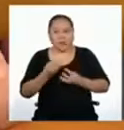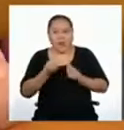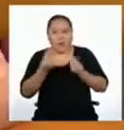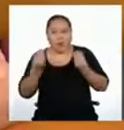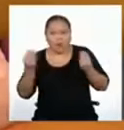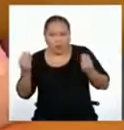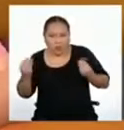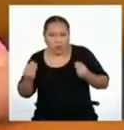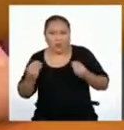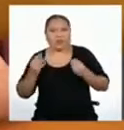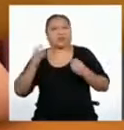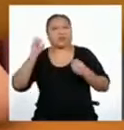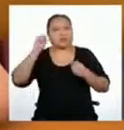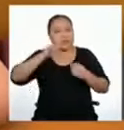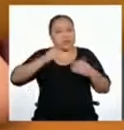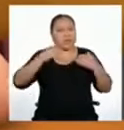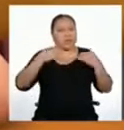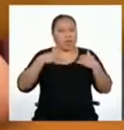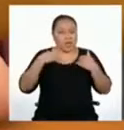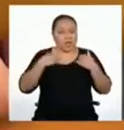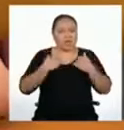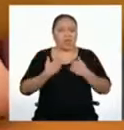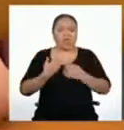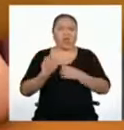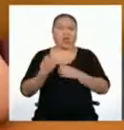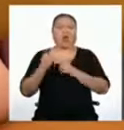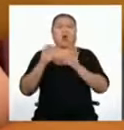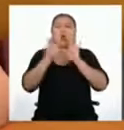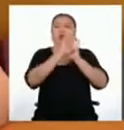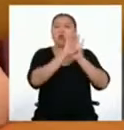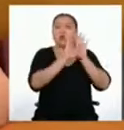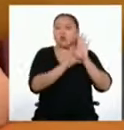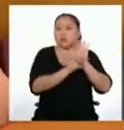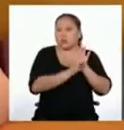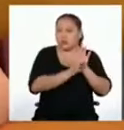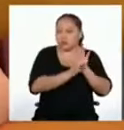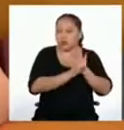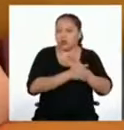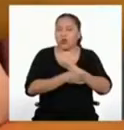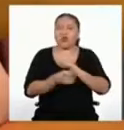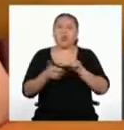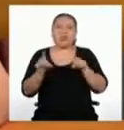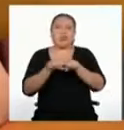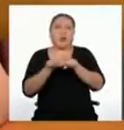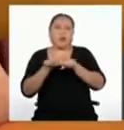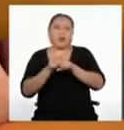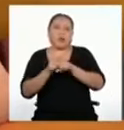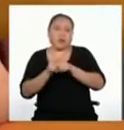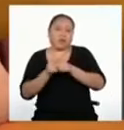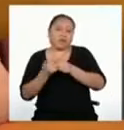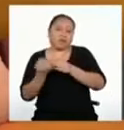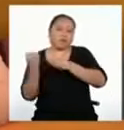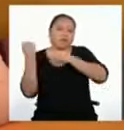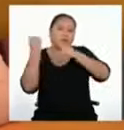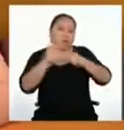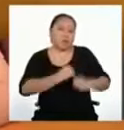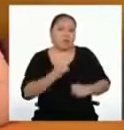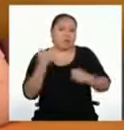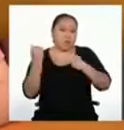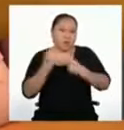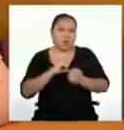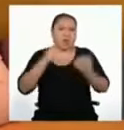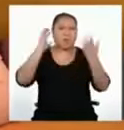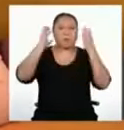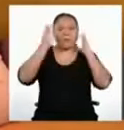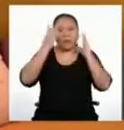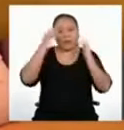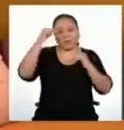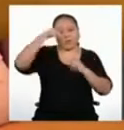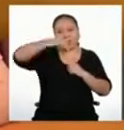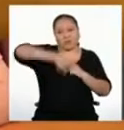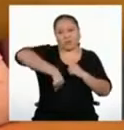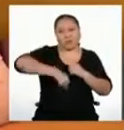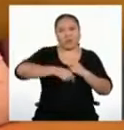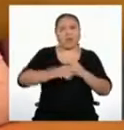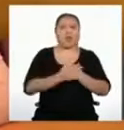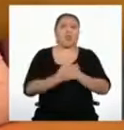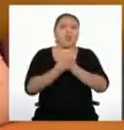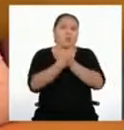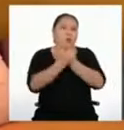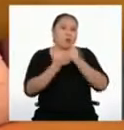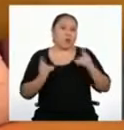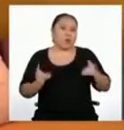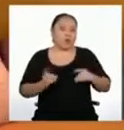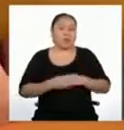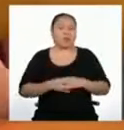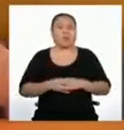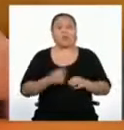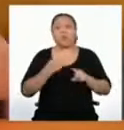poderes independientes que regulan el poder absoluto, como lo harían en nuestra República Democrática.